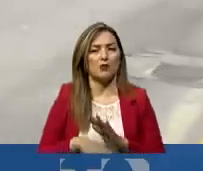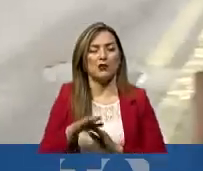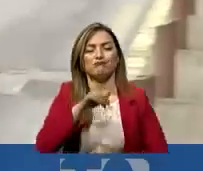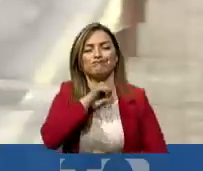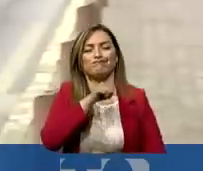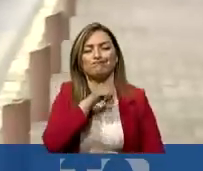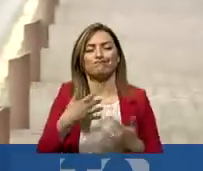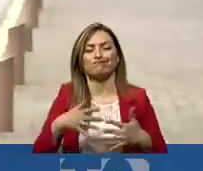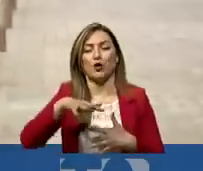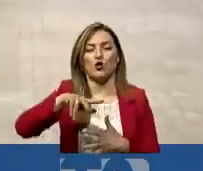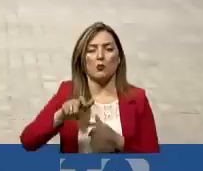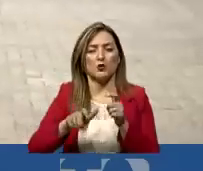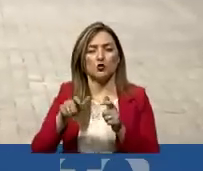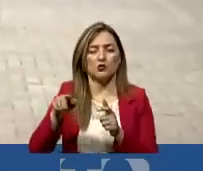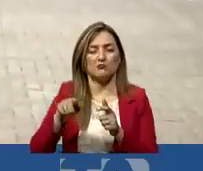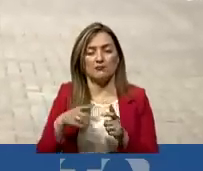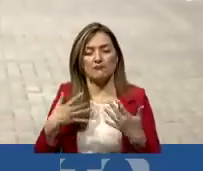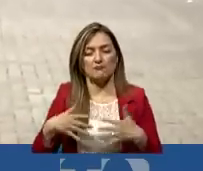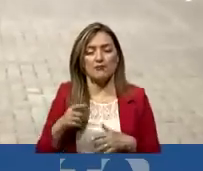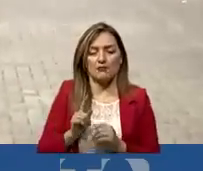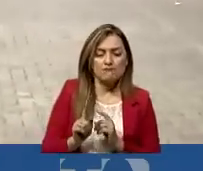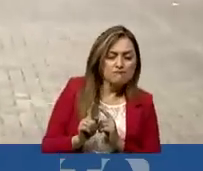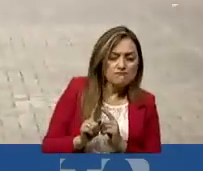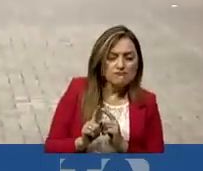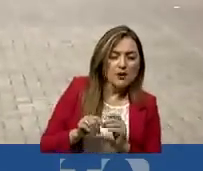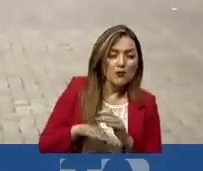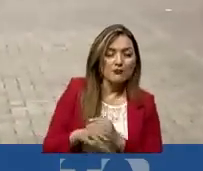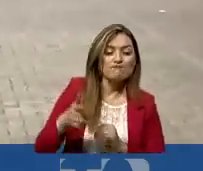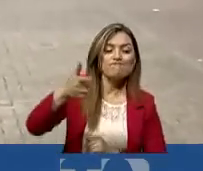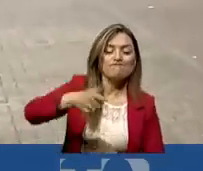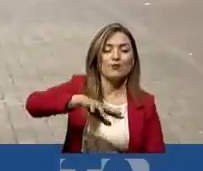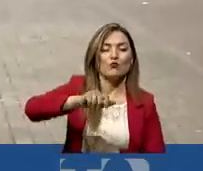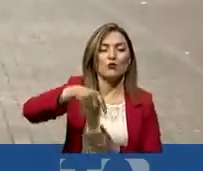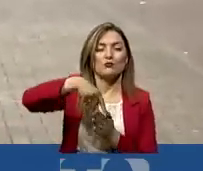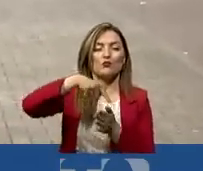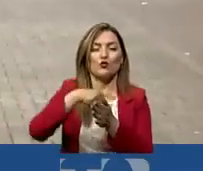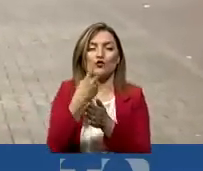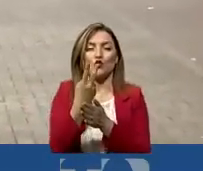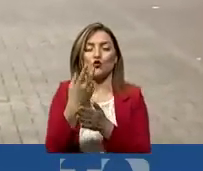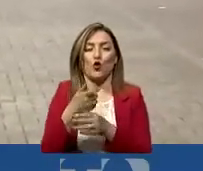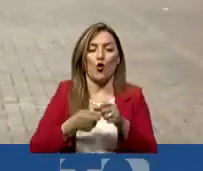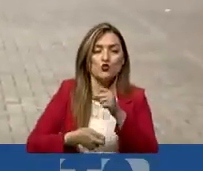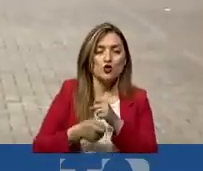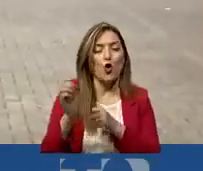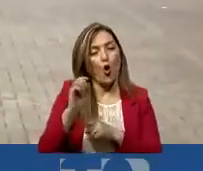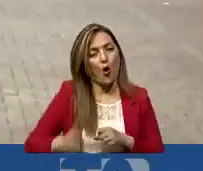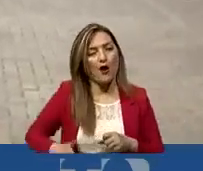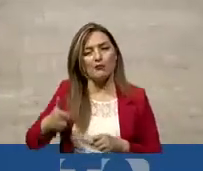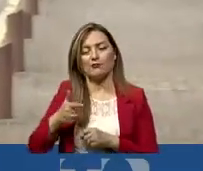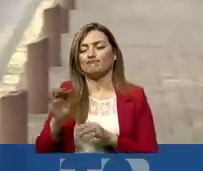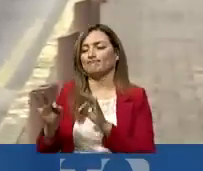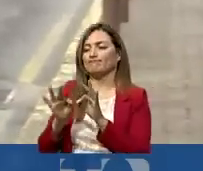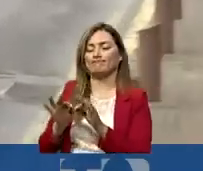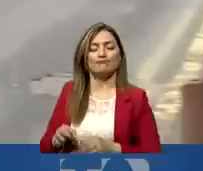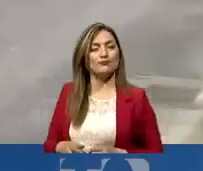delictual, robo de personas, sacapintas en modalidad de dos personas en una motocicleta con arma blanca o arma de fuego. Perfecto, ahí